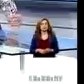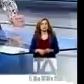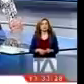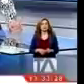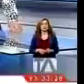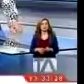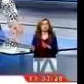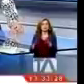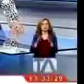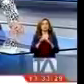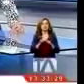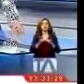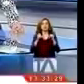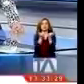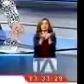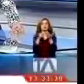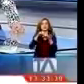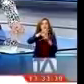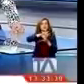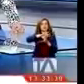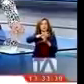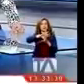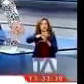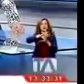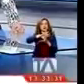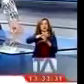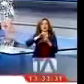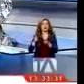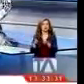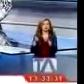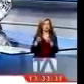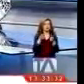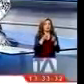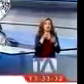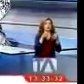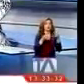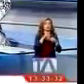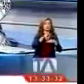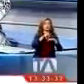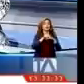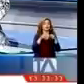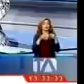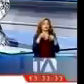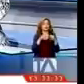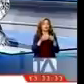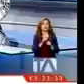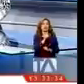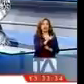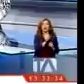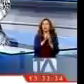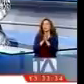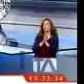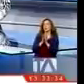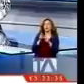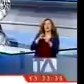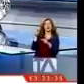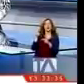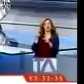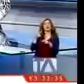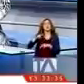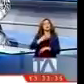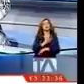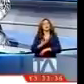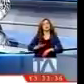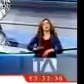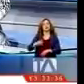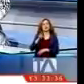La Asamblea Nacional devolvió a la Corte Nacional de Justicia la petición para levantar la inmunidad a la ex vicepresidenta